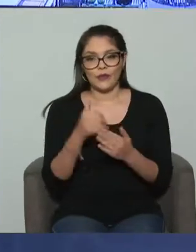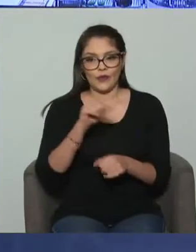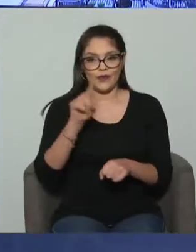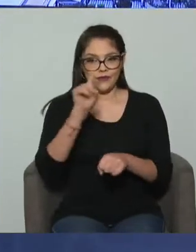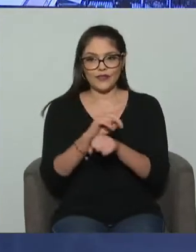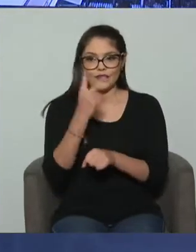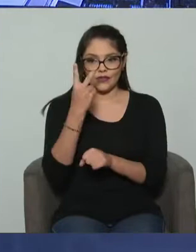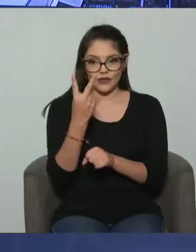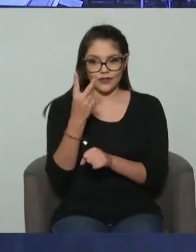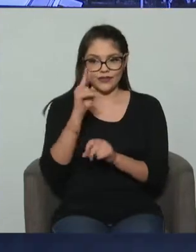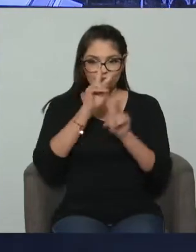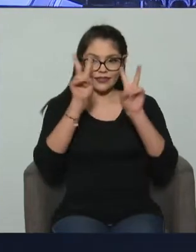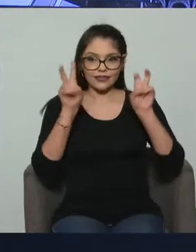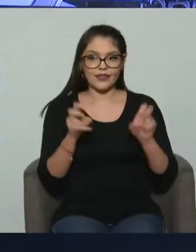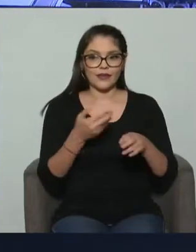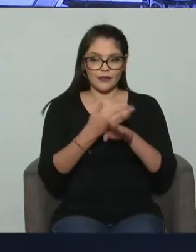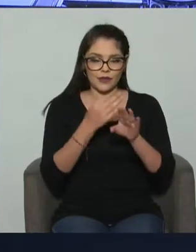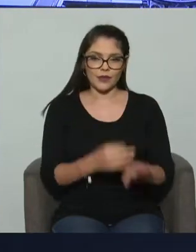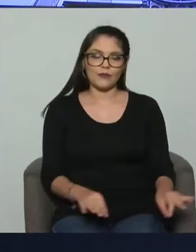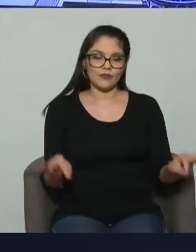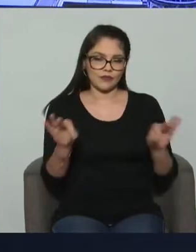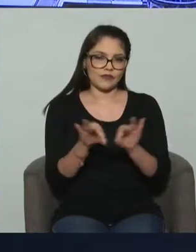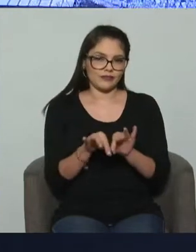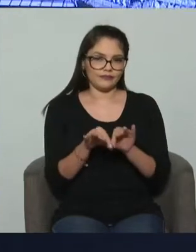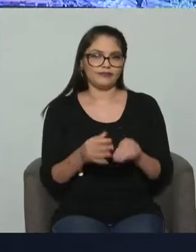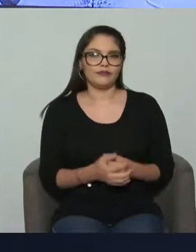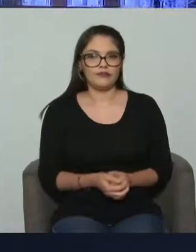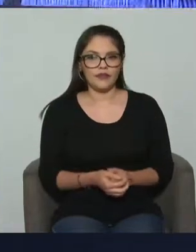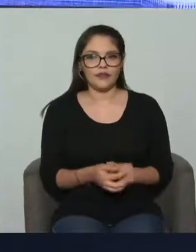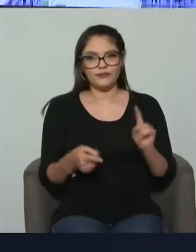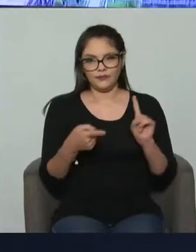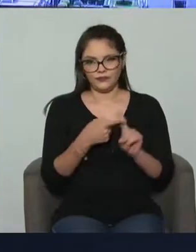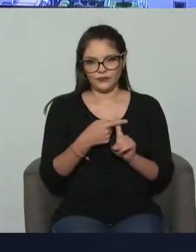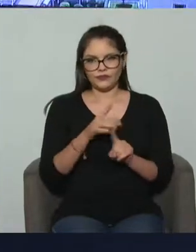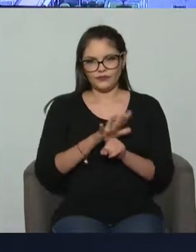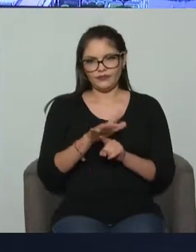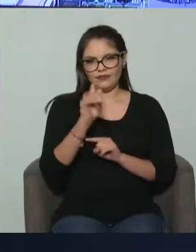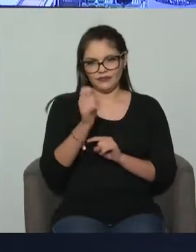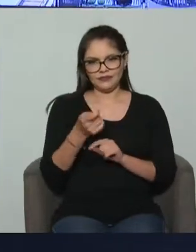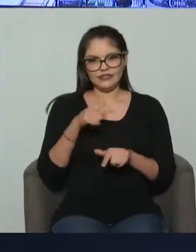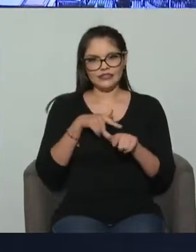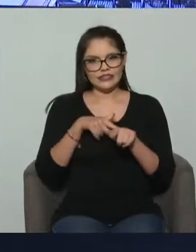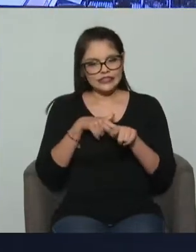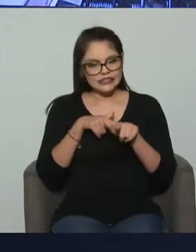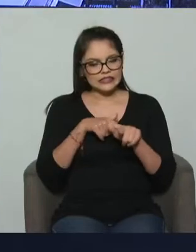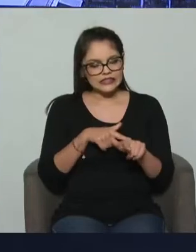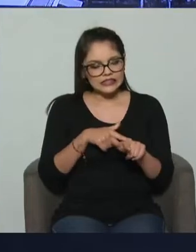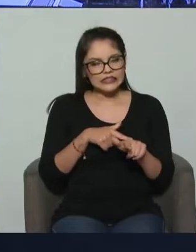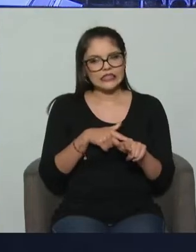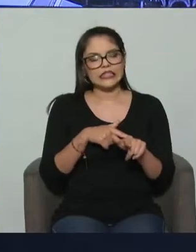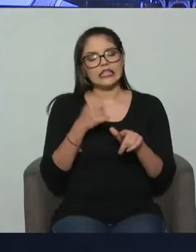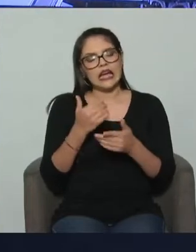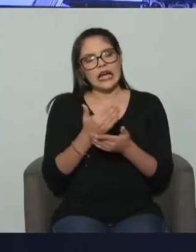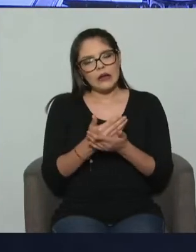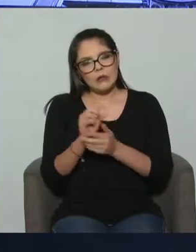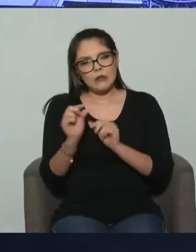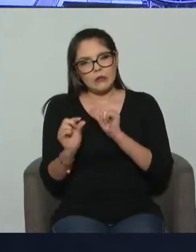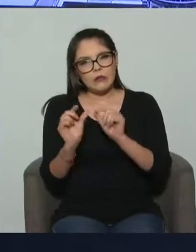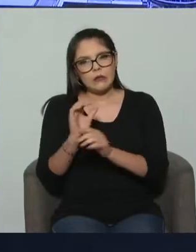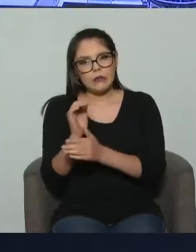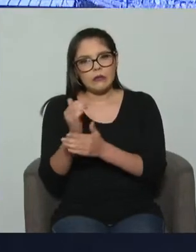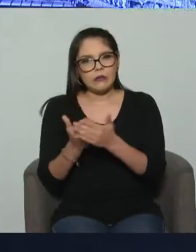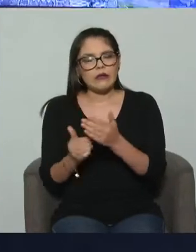este momento, pero quédese conmigo porque ya llegó Luis Guardman aquí al estudio de Agenda y Contexto. No se vaya, regreso con la información que a usted y a mí nos importa.